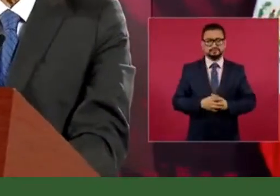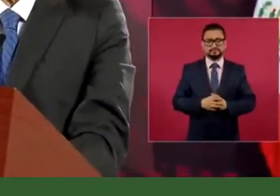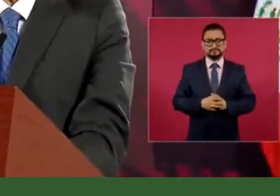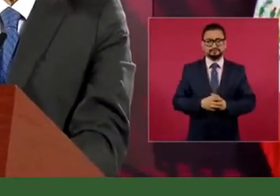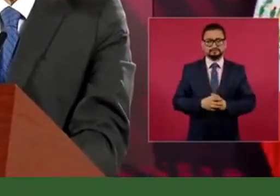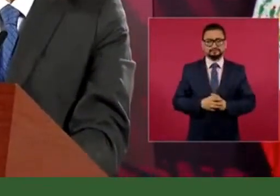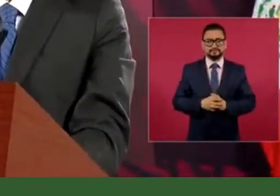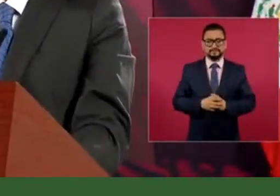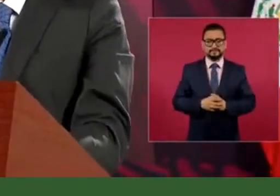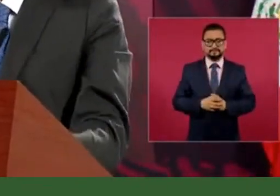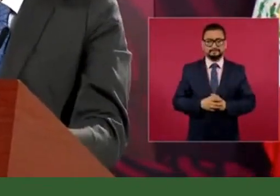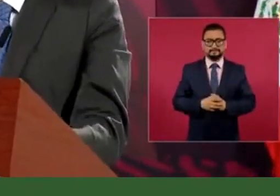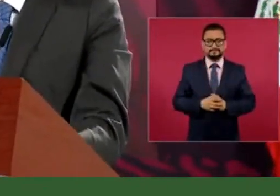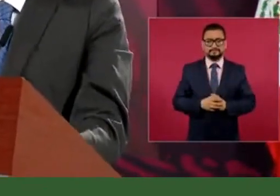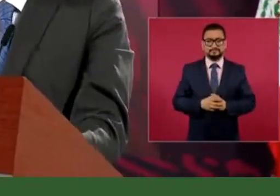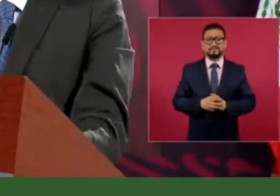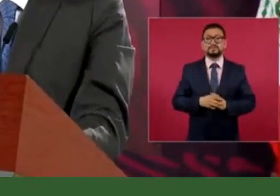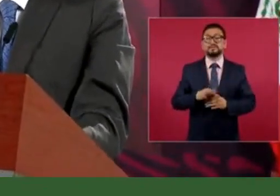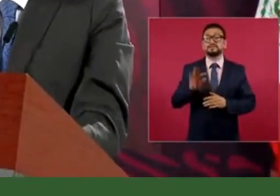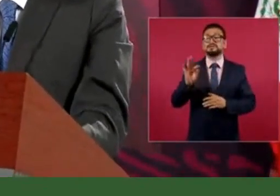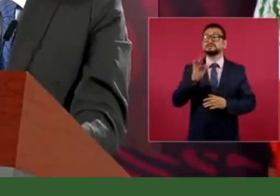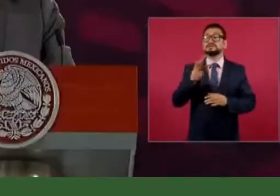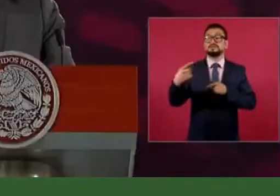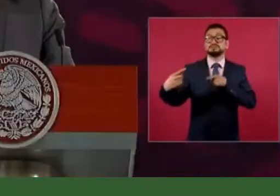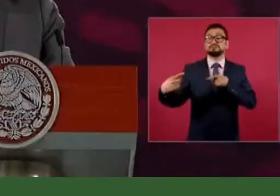si acaso como adversarios.